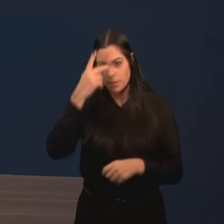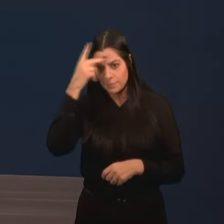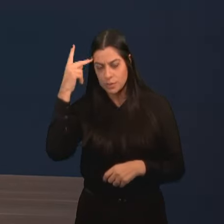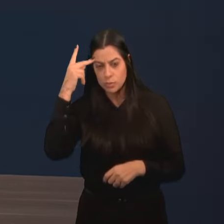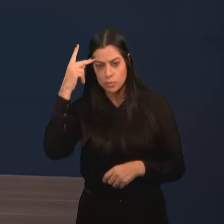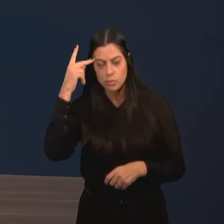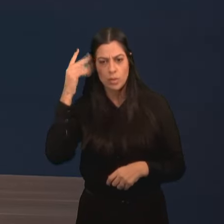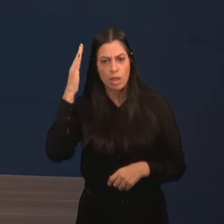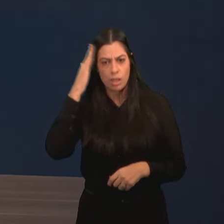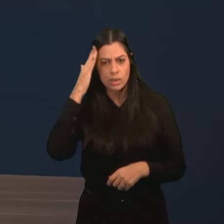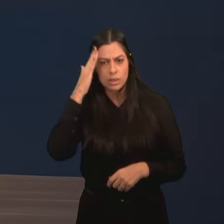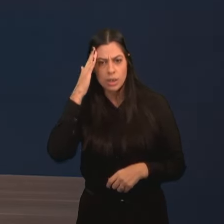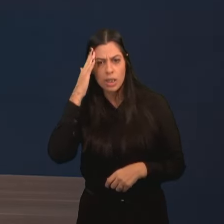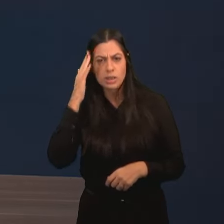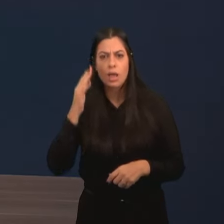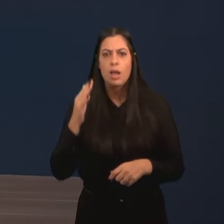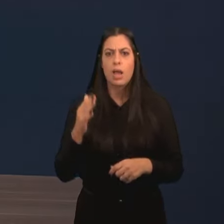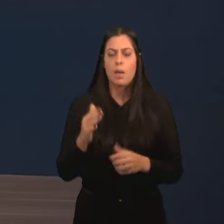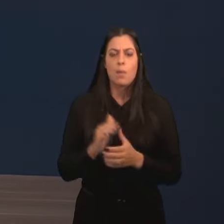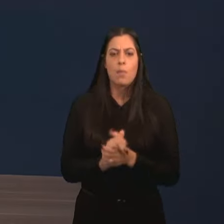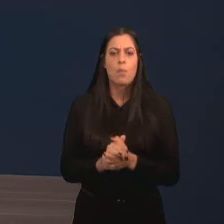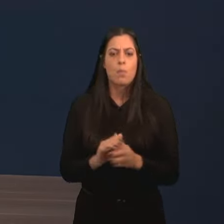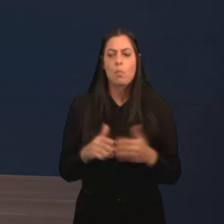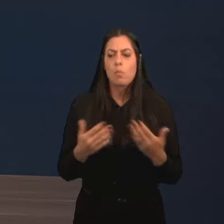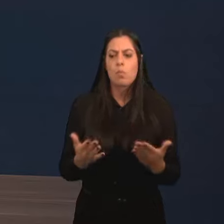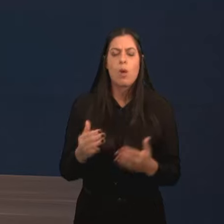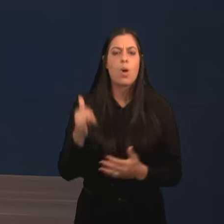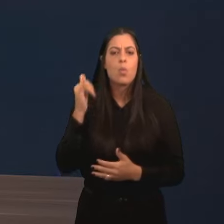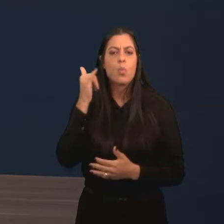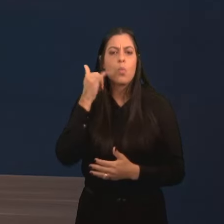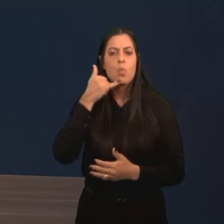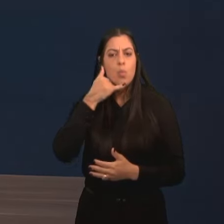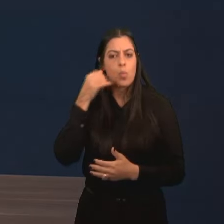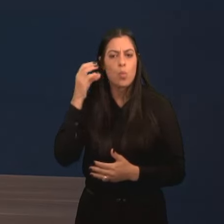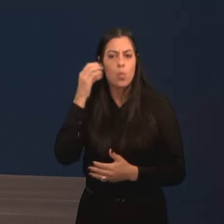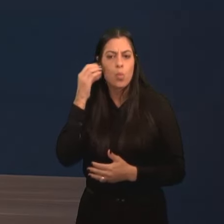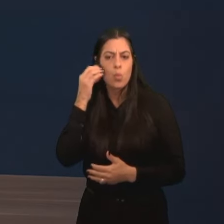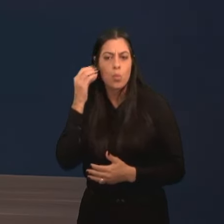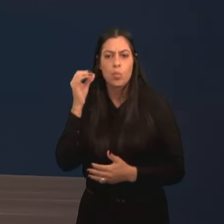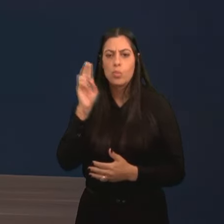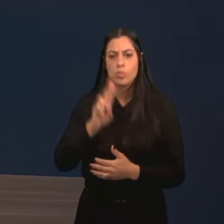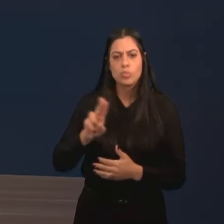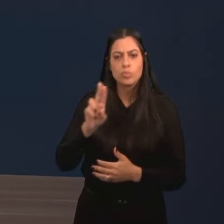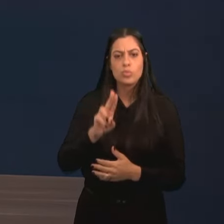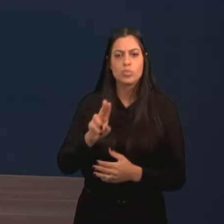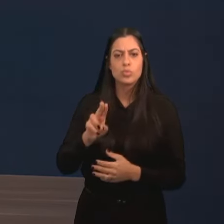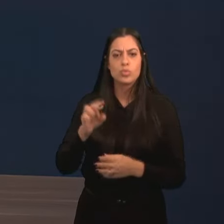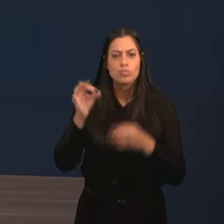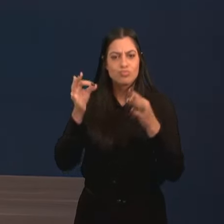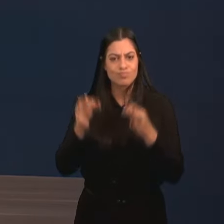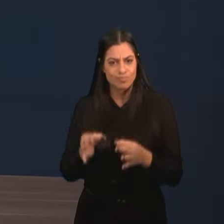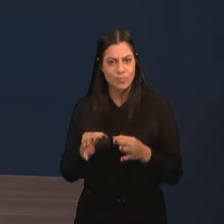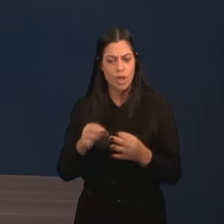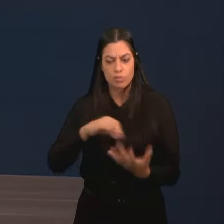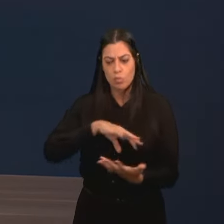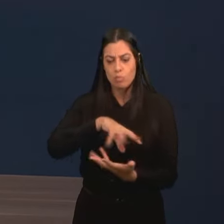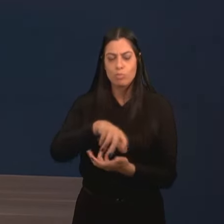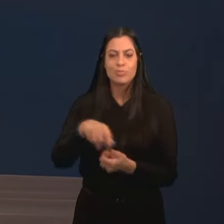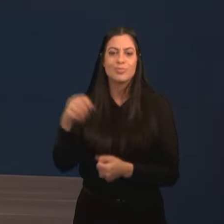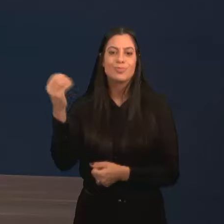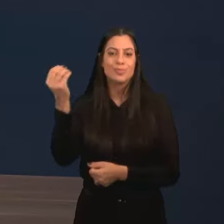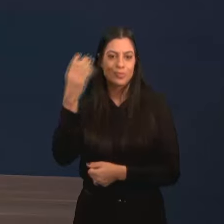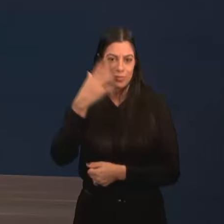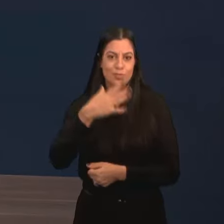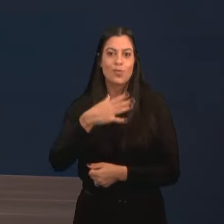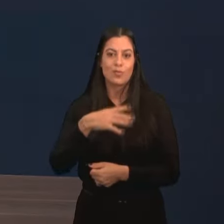gente puedan comprender cuál es el destino y el uso de esta herramienta que